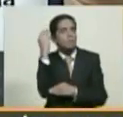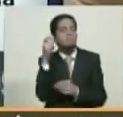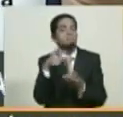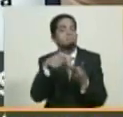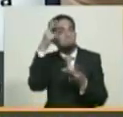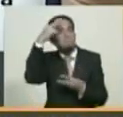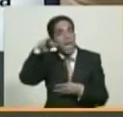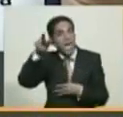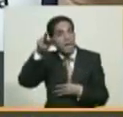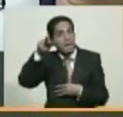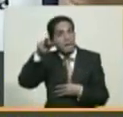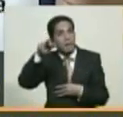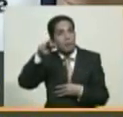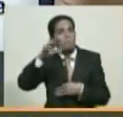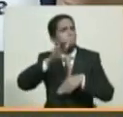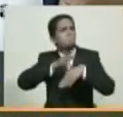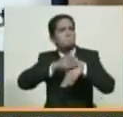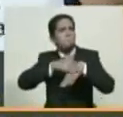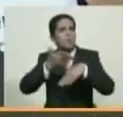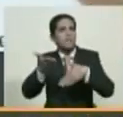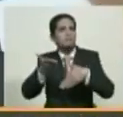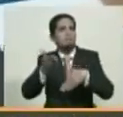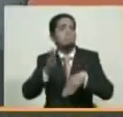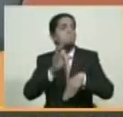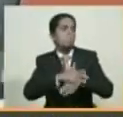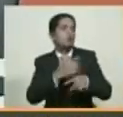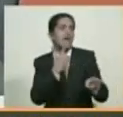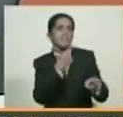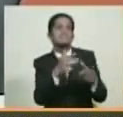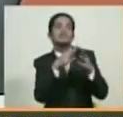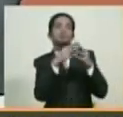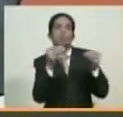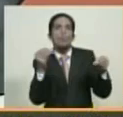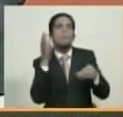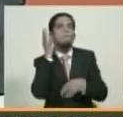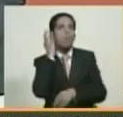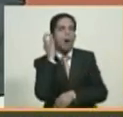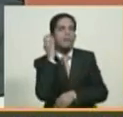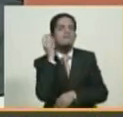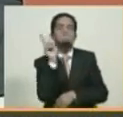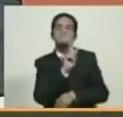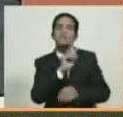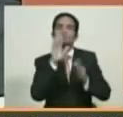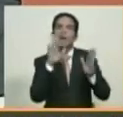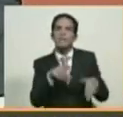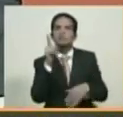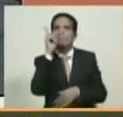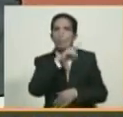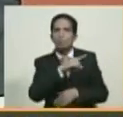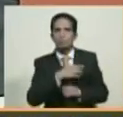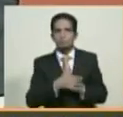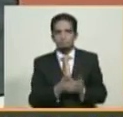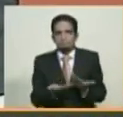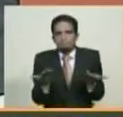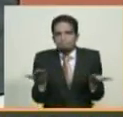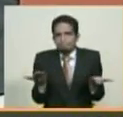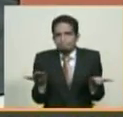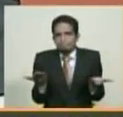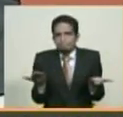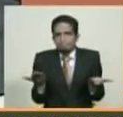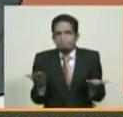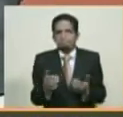México, porque bueno, porque son tratadas como las causantes de los pecados